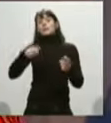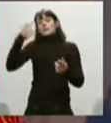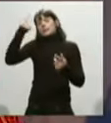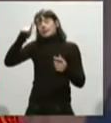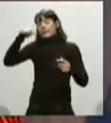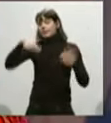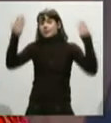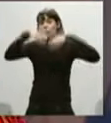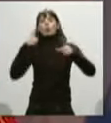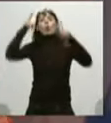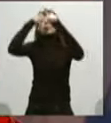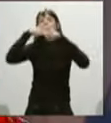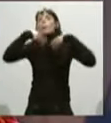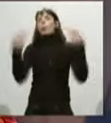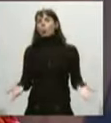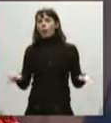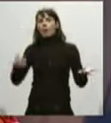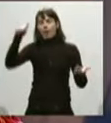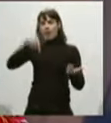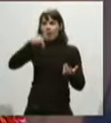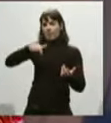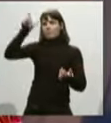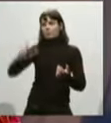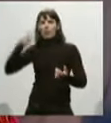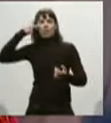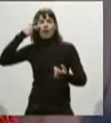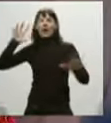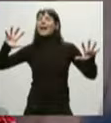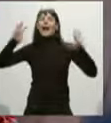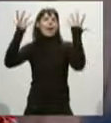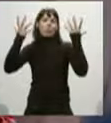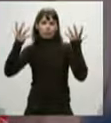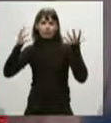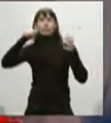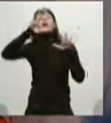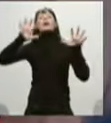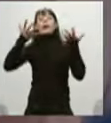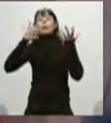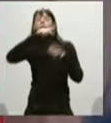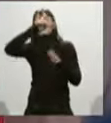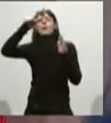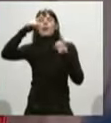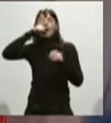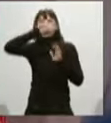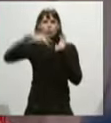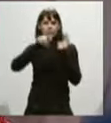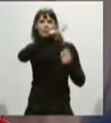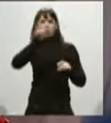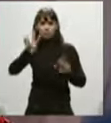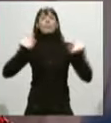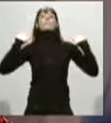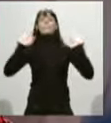ustedes exactamente, que es tener entre nosotros al drag ganador del 2012. Pero ya el año pasado, en el